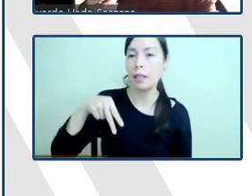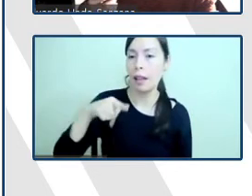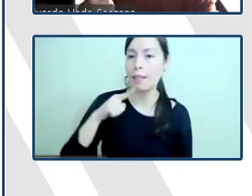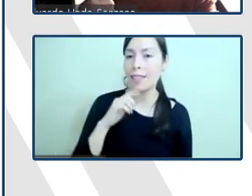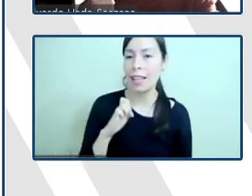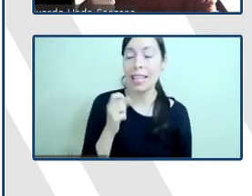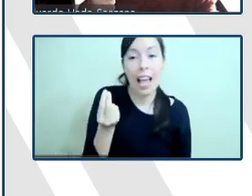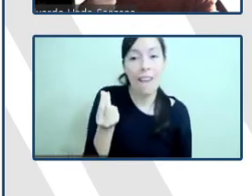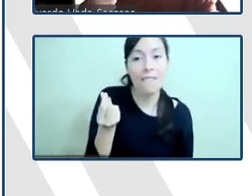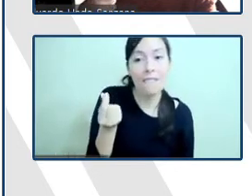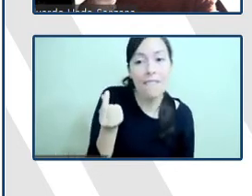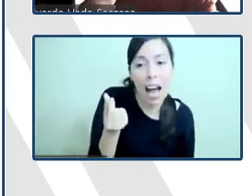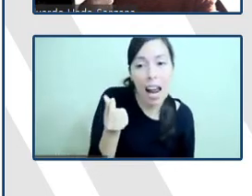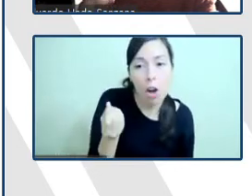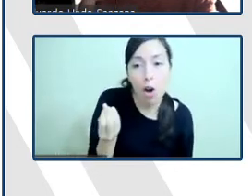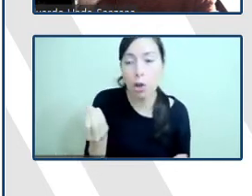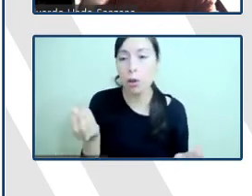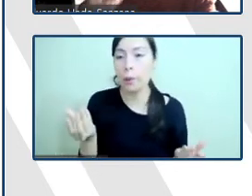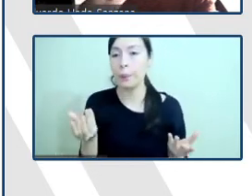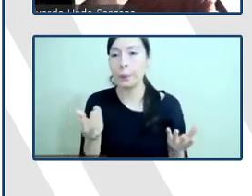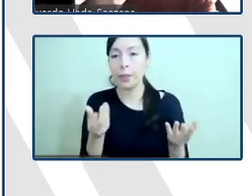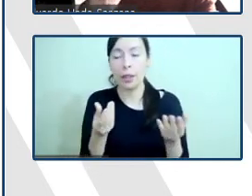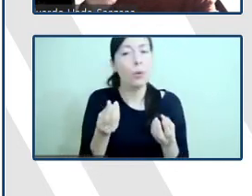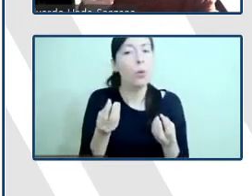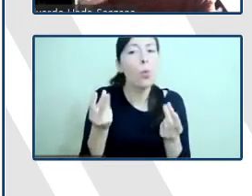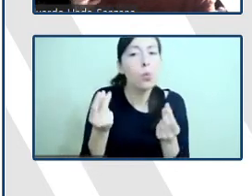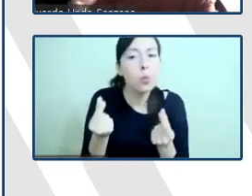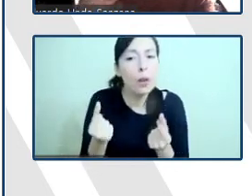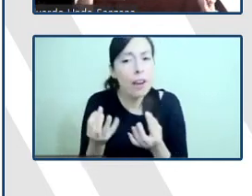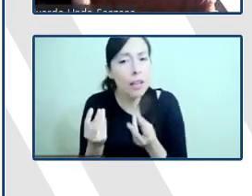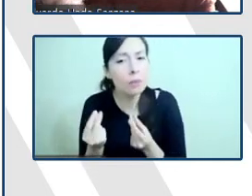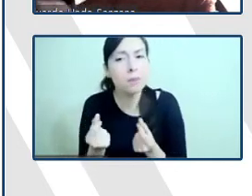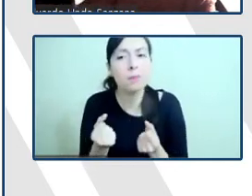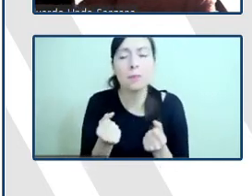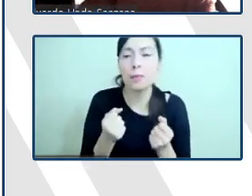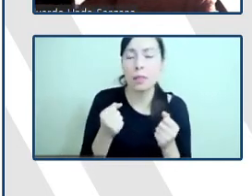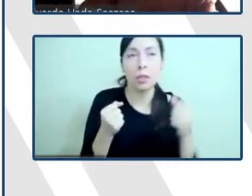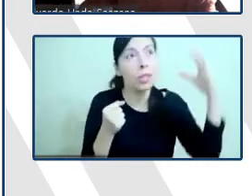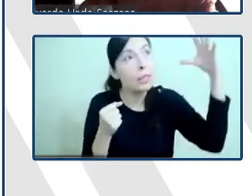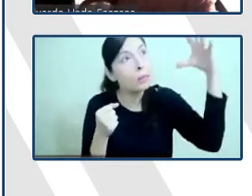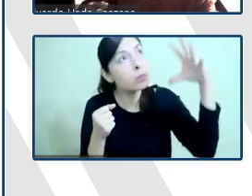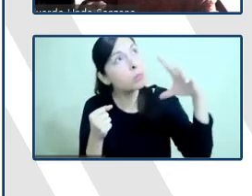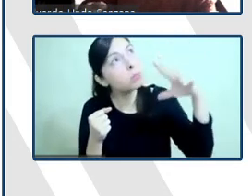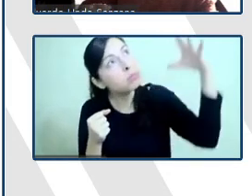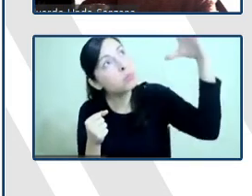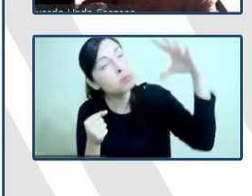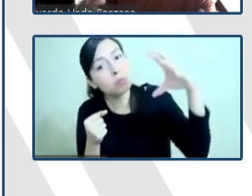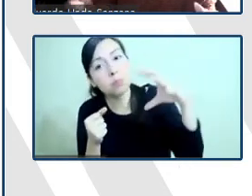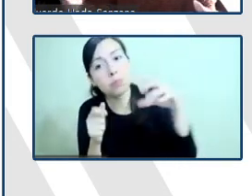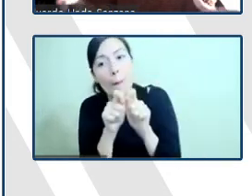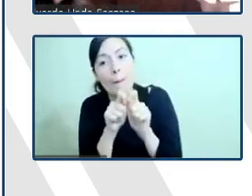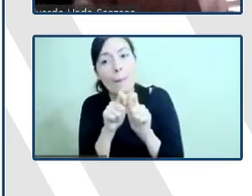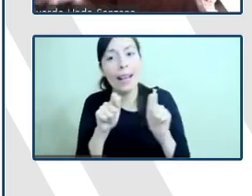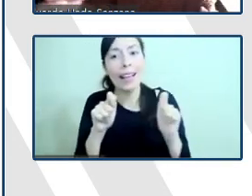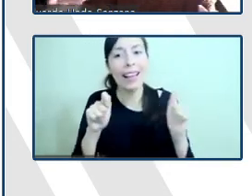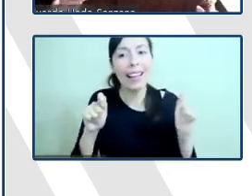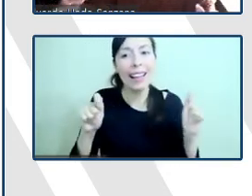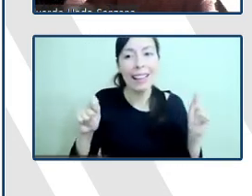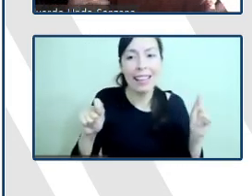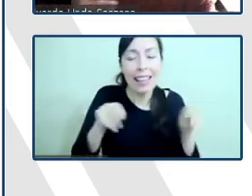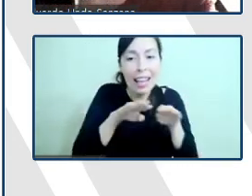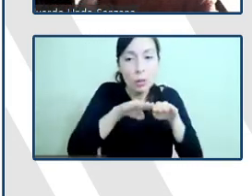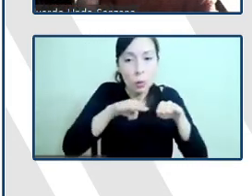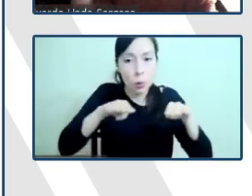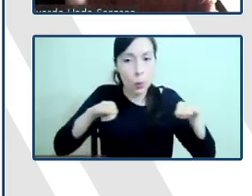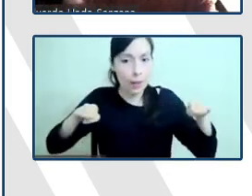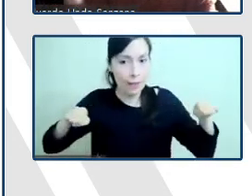el valor del flujo solar, es decir, digamos de la cantidad de radiación solar medida a través de una superficie